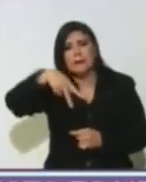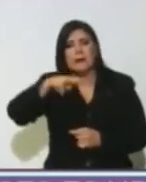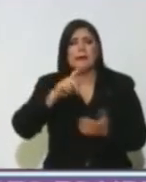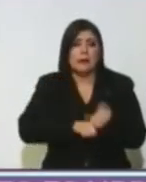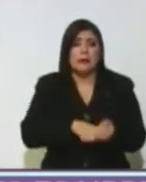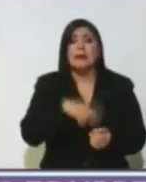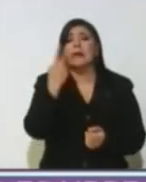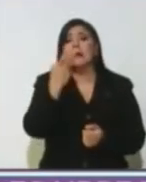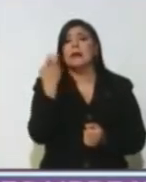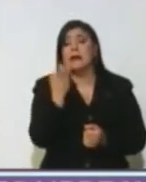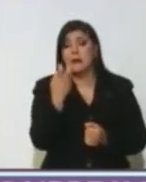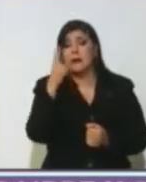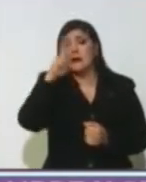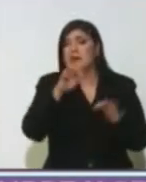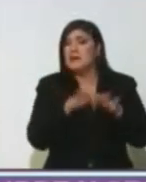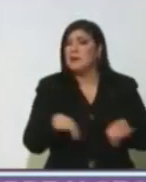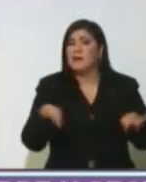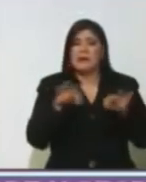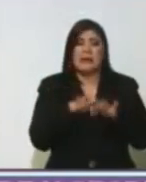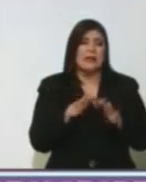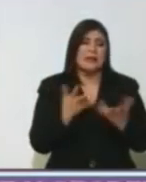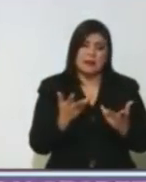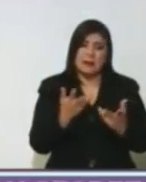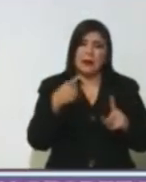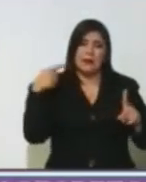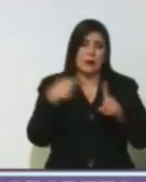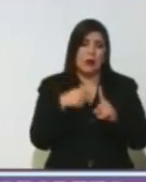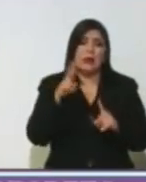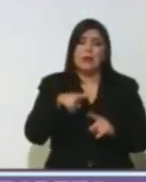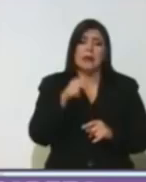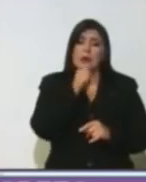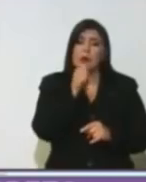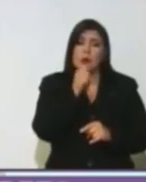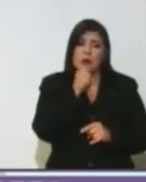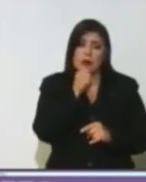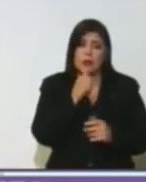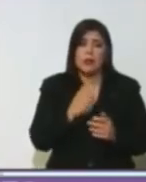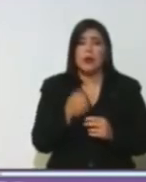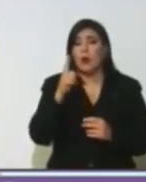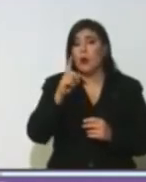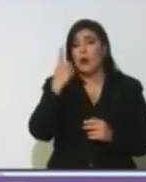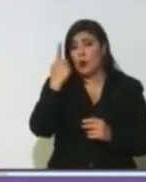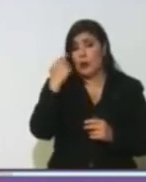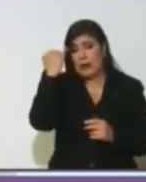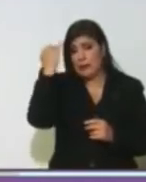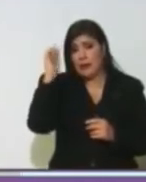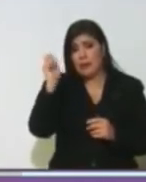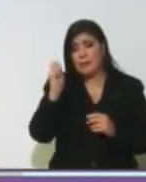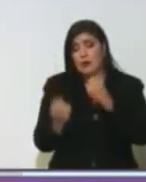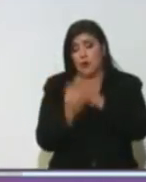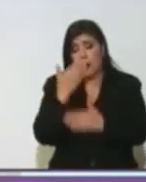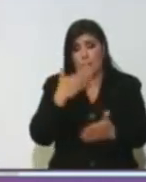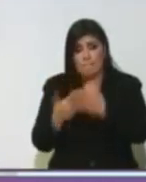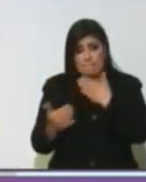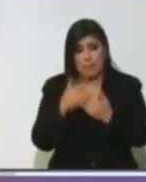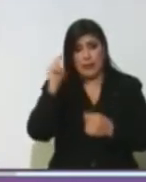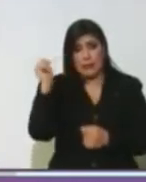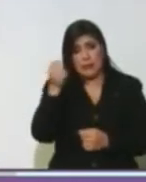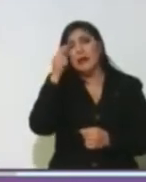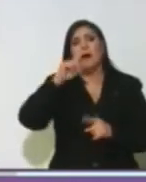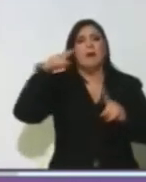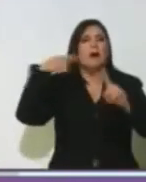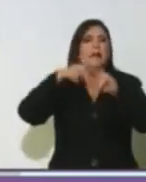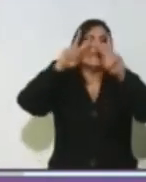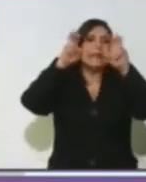importante que no dejo y sobre todo con la idea de la innovación tecnológica el tema del